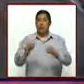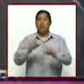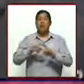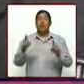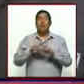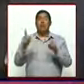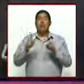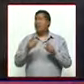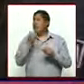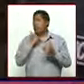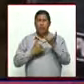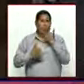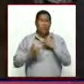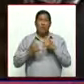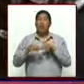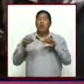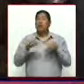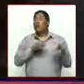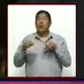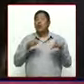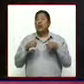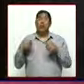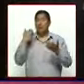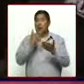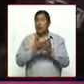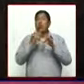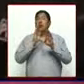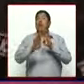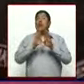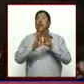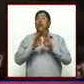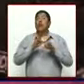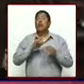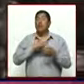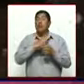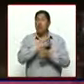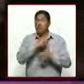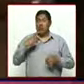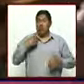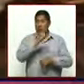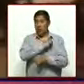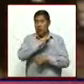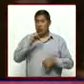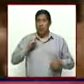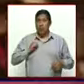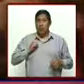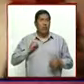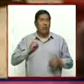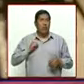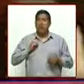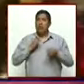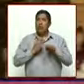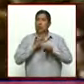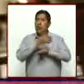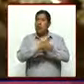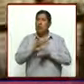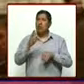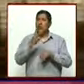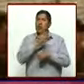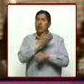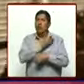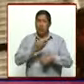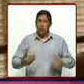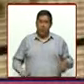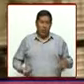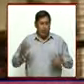pero se han dado modos justamente para llegar hasta puertas de la Asamblea Legislativa Plurinacional. Están pasando también por la vicepresidencia